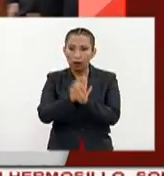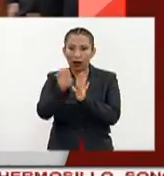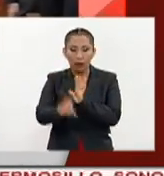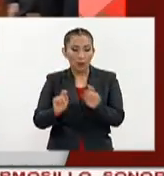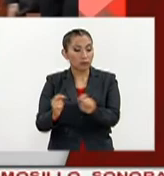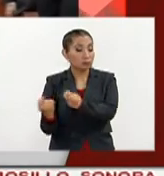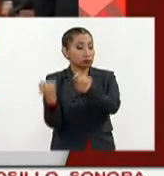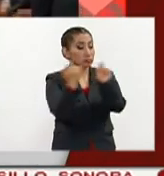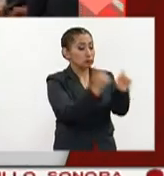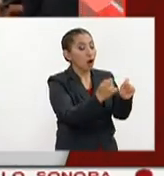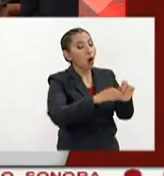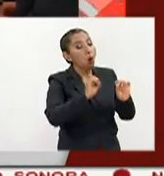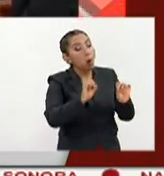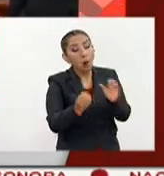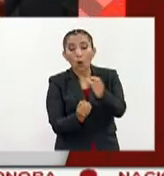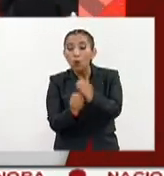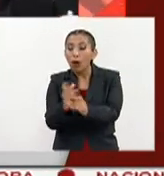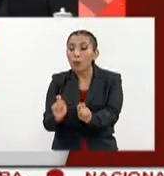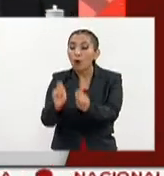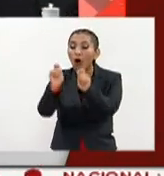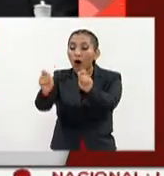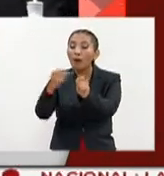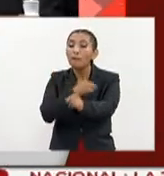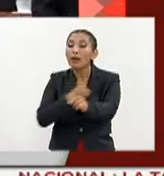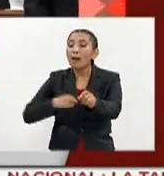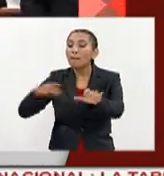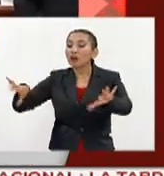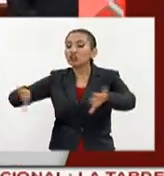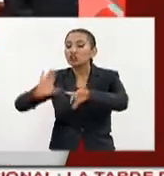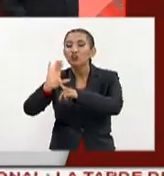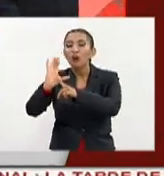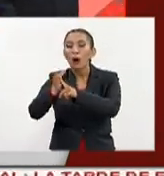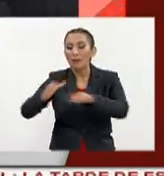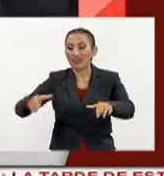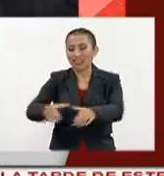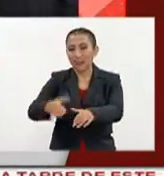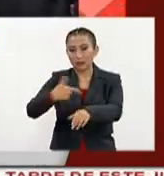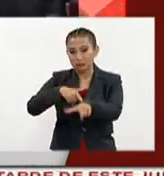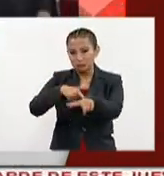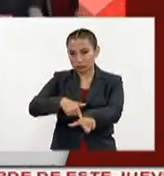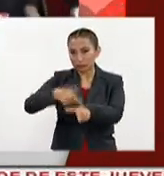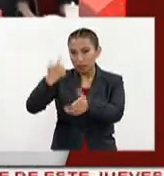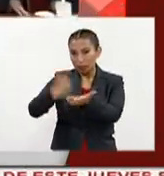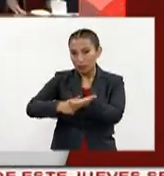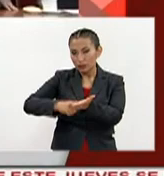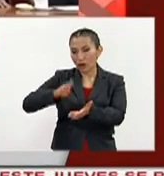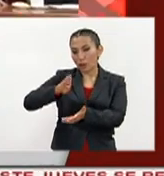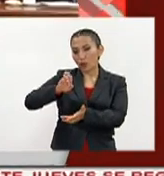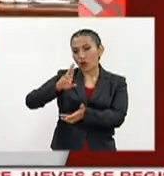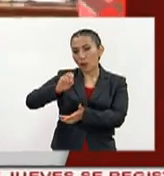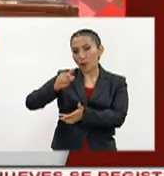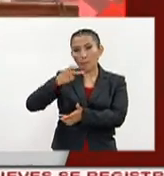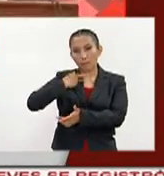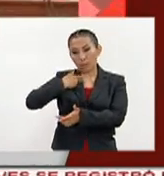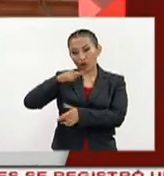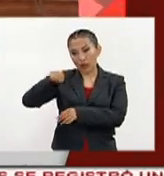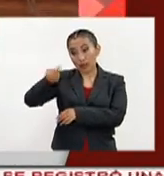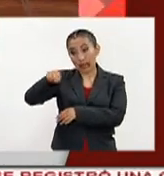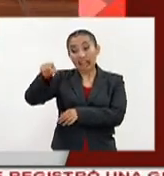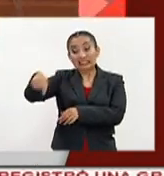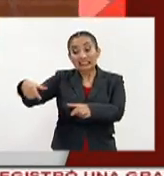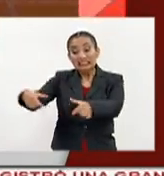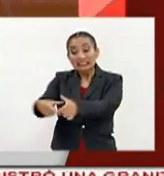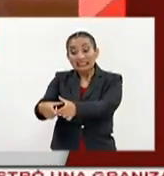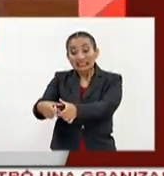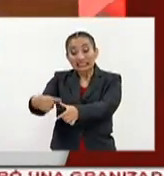el nombramiento o la renovación de los integrantes del Comité Permanente del Buró Político, que es la